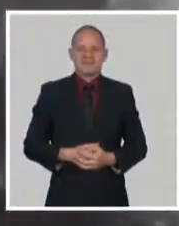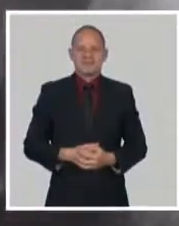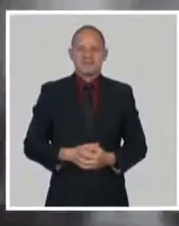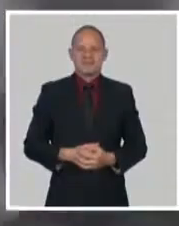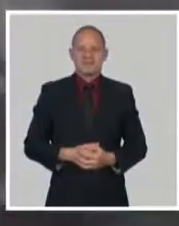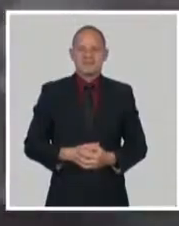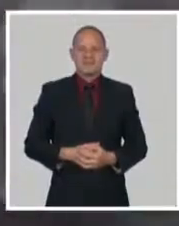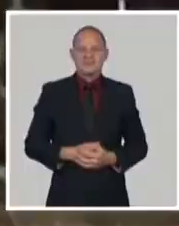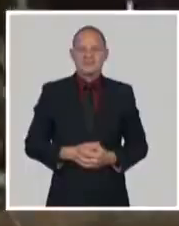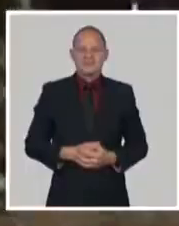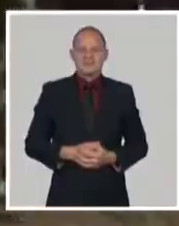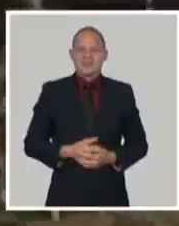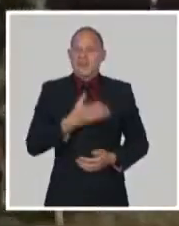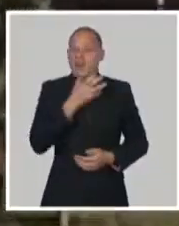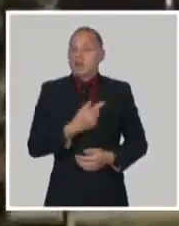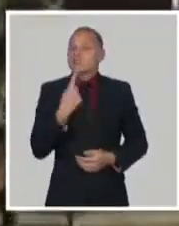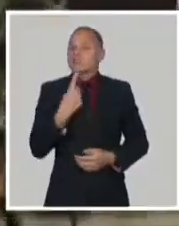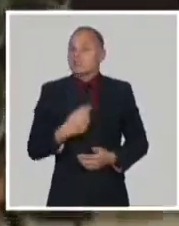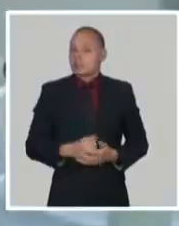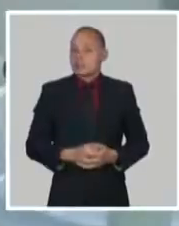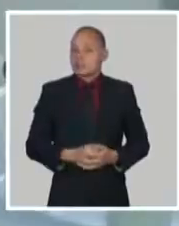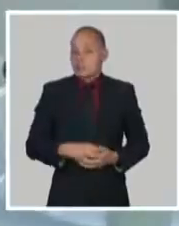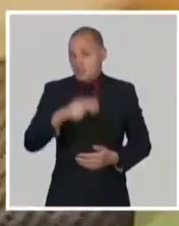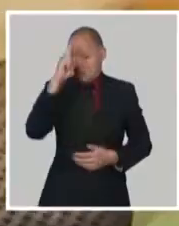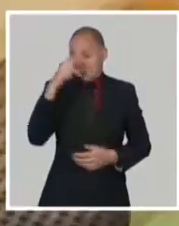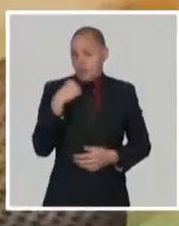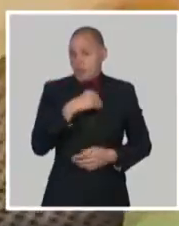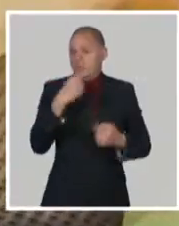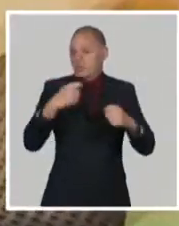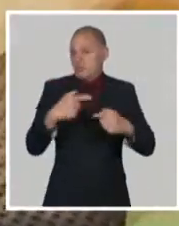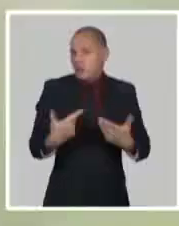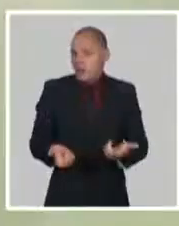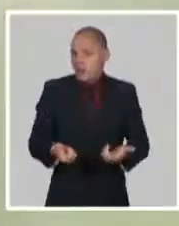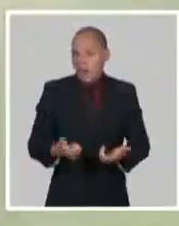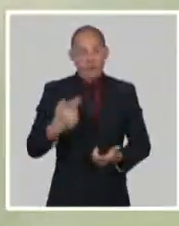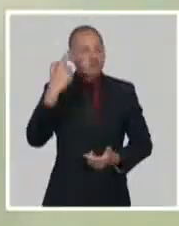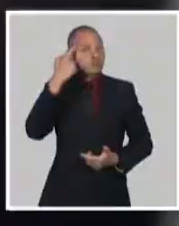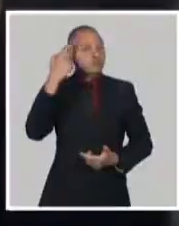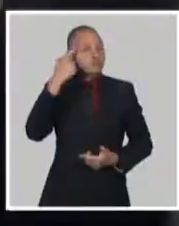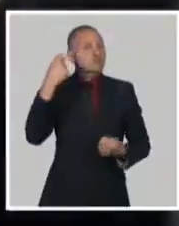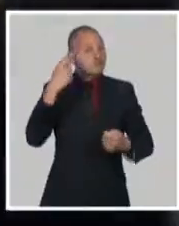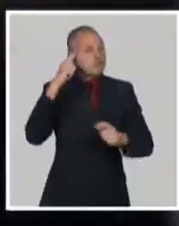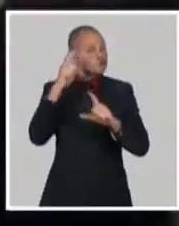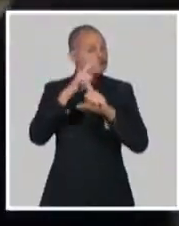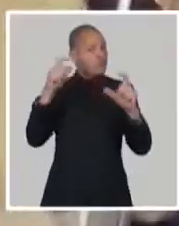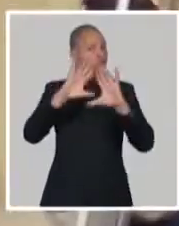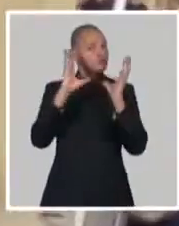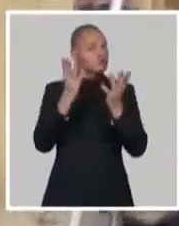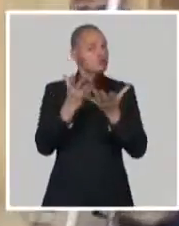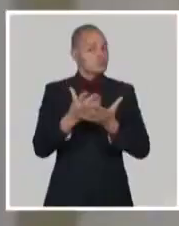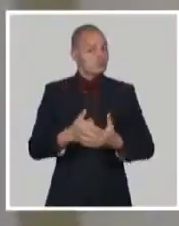de la inteligencia. Y ese es nuestro lugar en el mundo, ¿no?